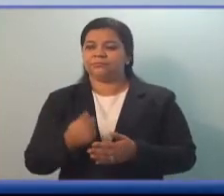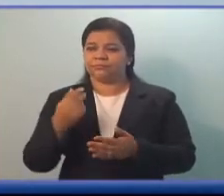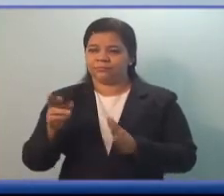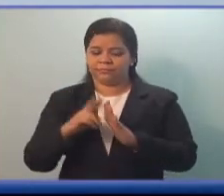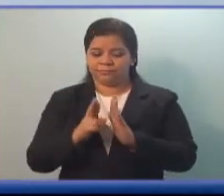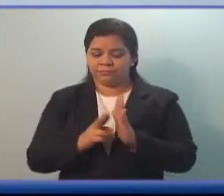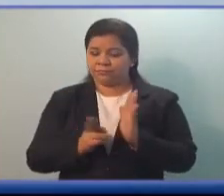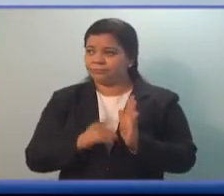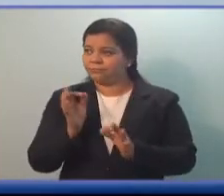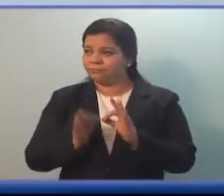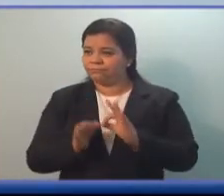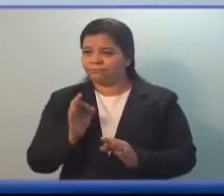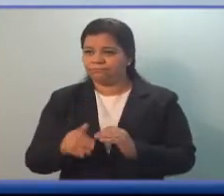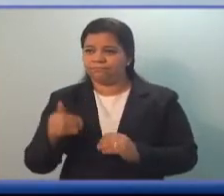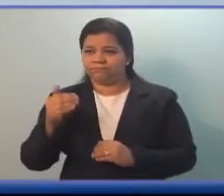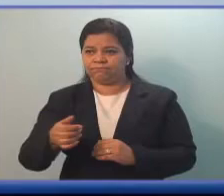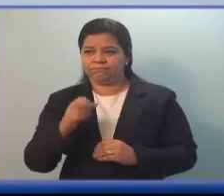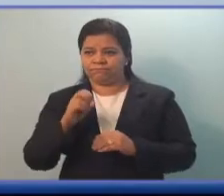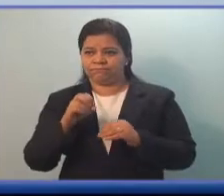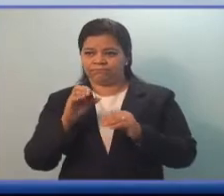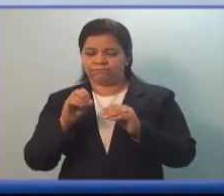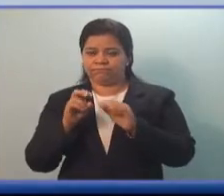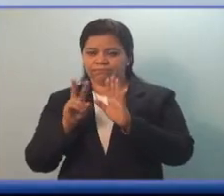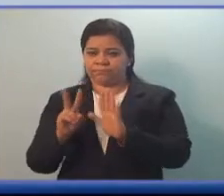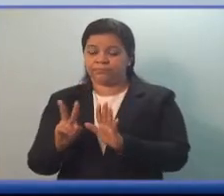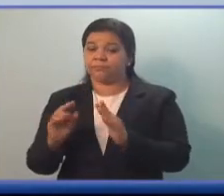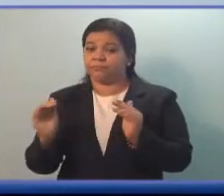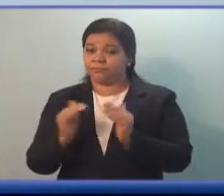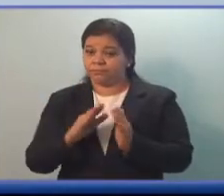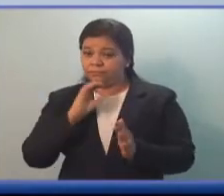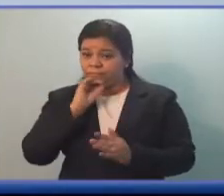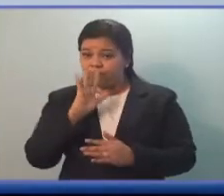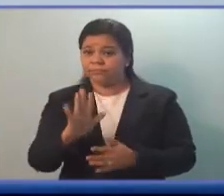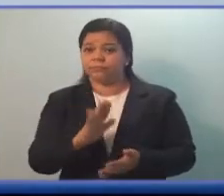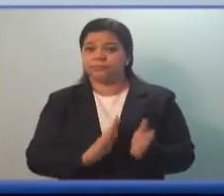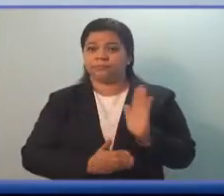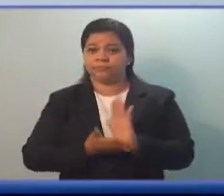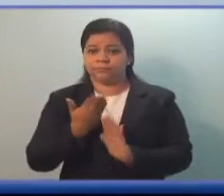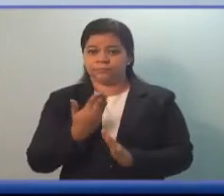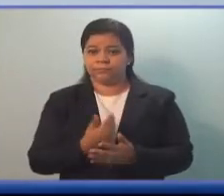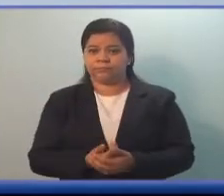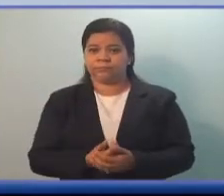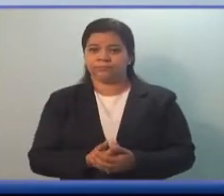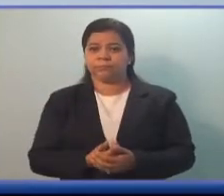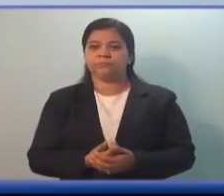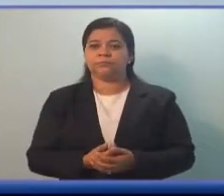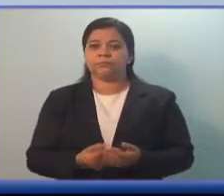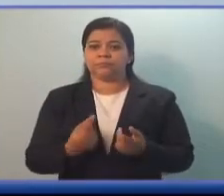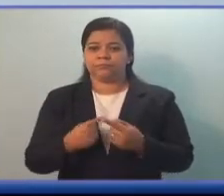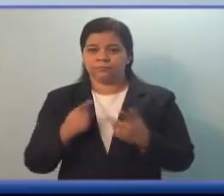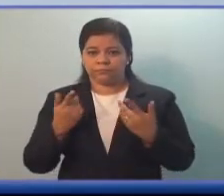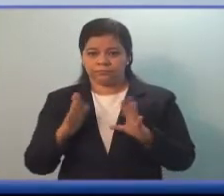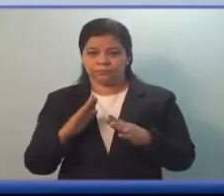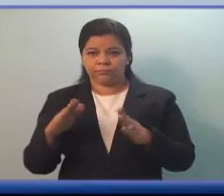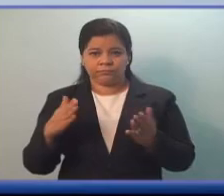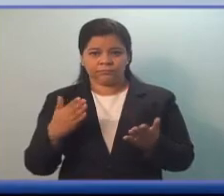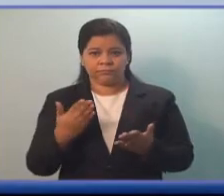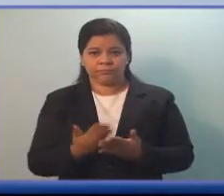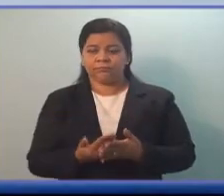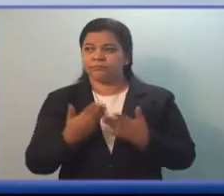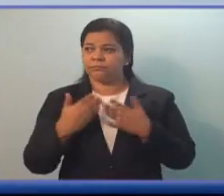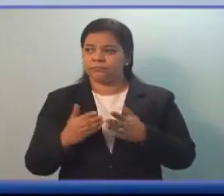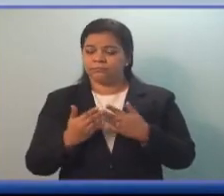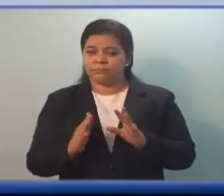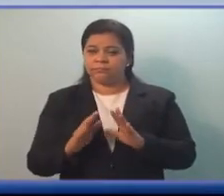del 97, recibí un curso de capacitación para capacitadores y capacitamos diferentes